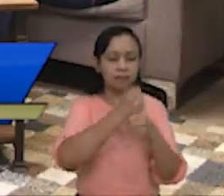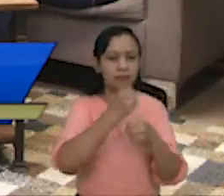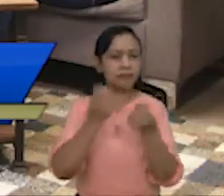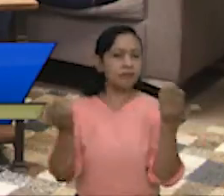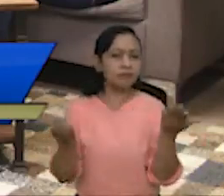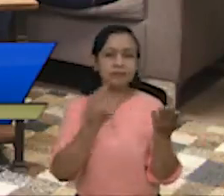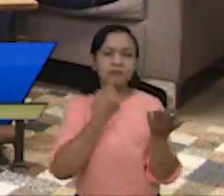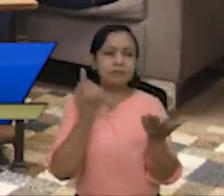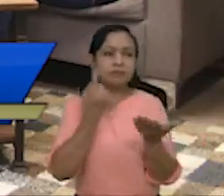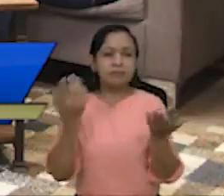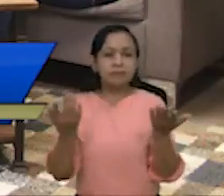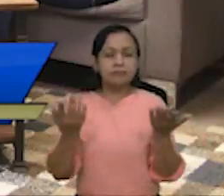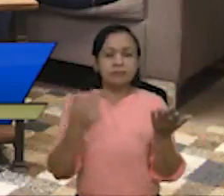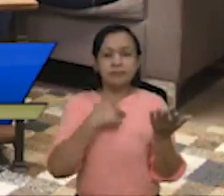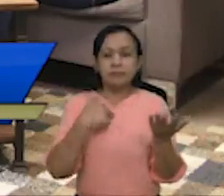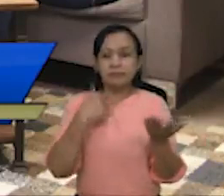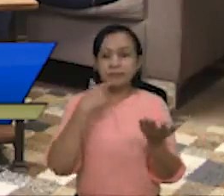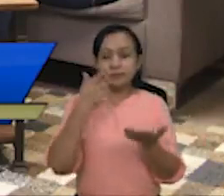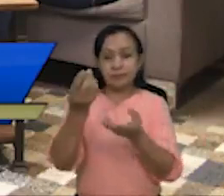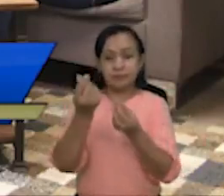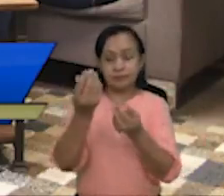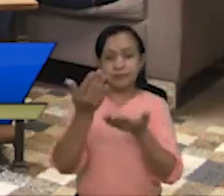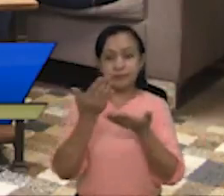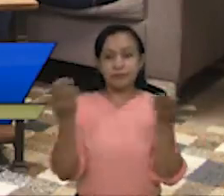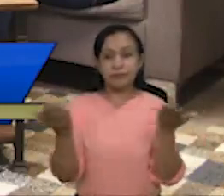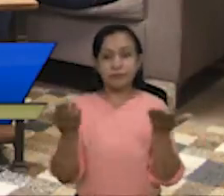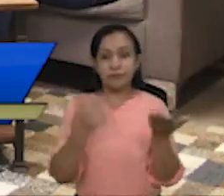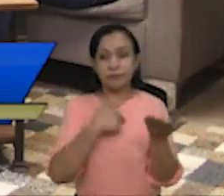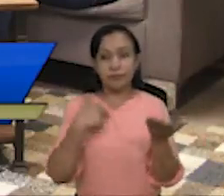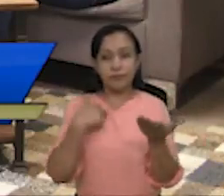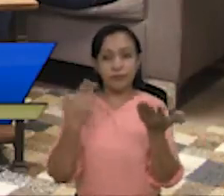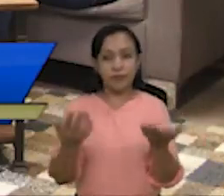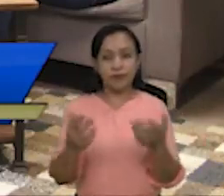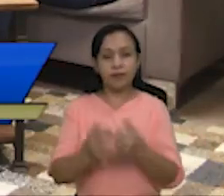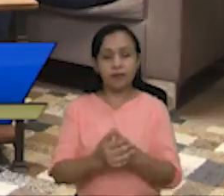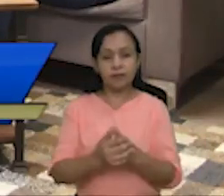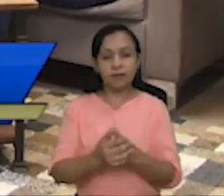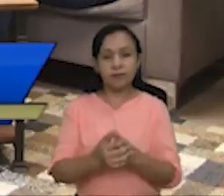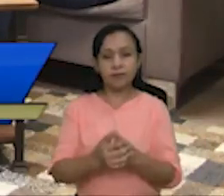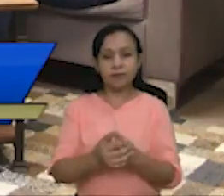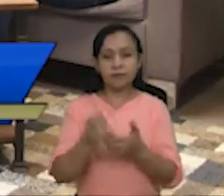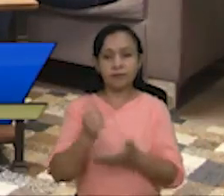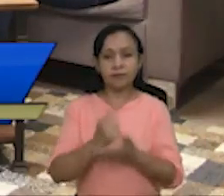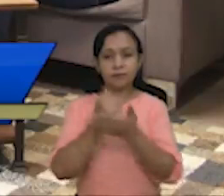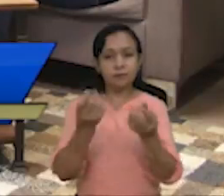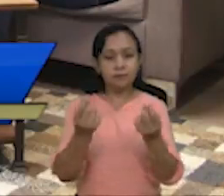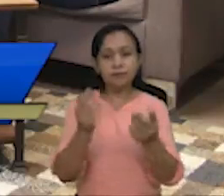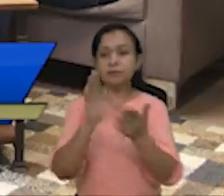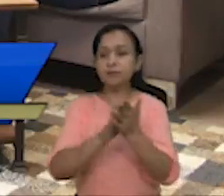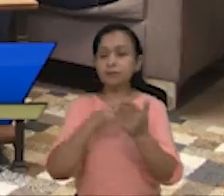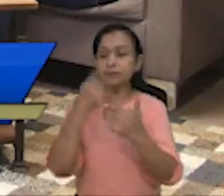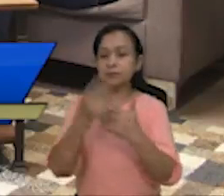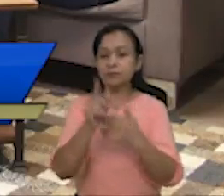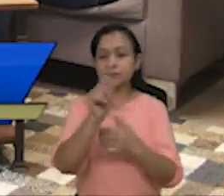transmisiones? Entonces, cuando vos recibís dinero, y que está comprobado que la USAID incluso financió programas y canales